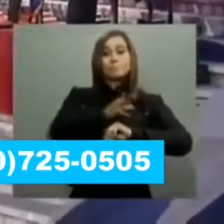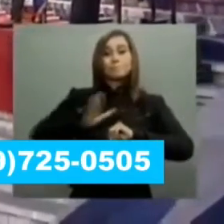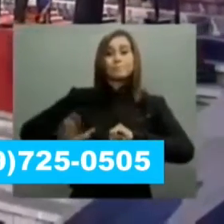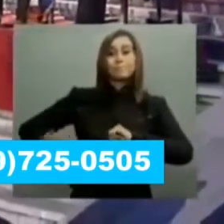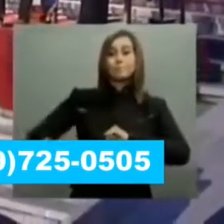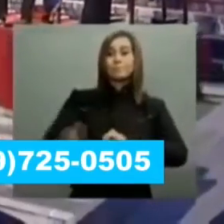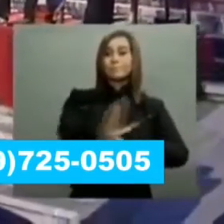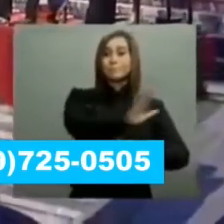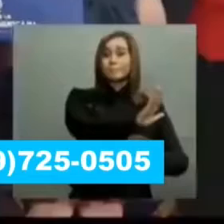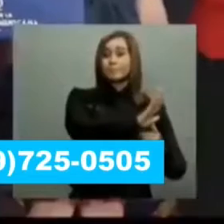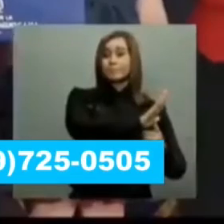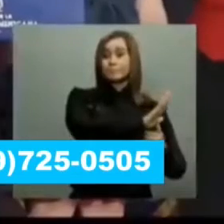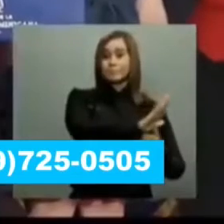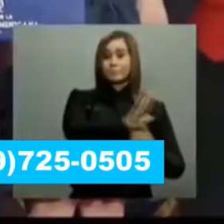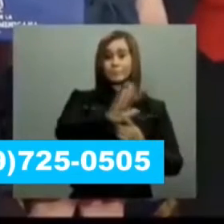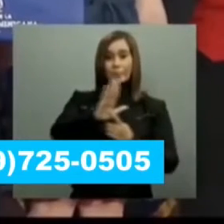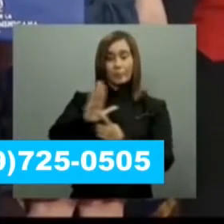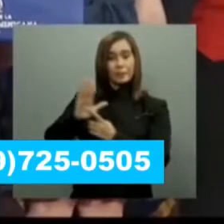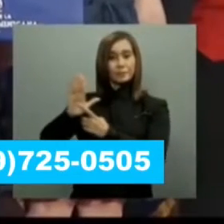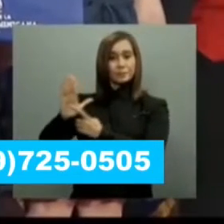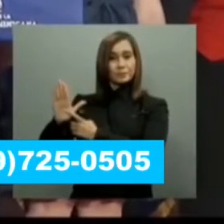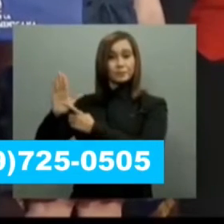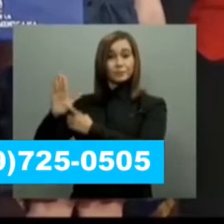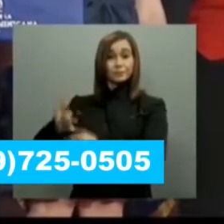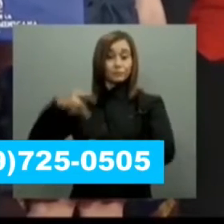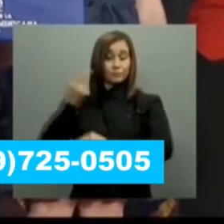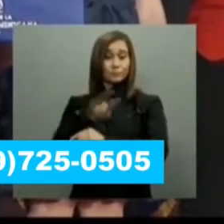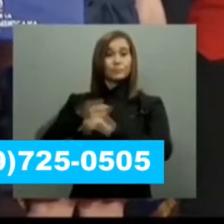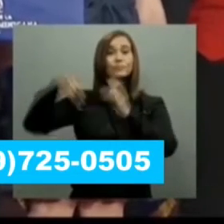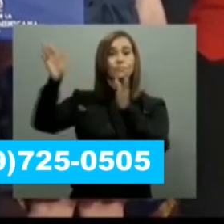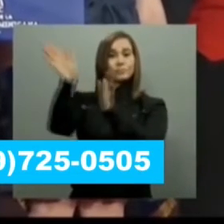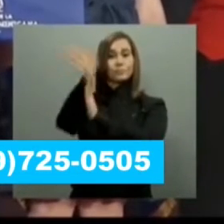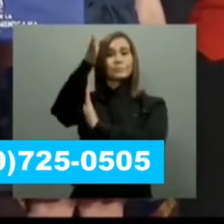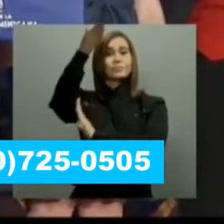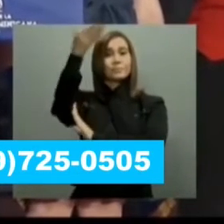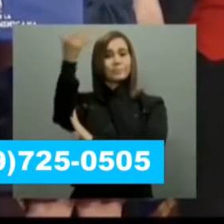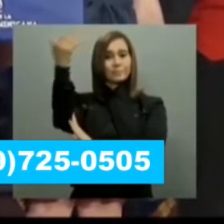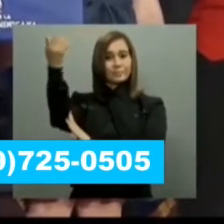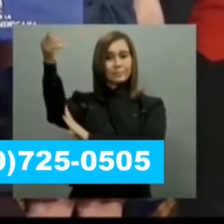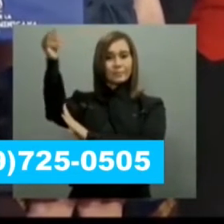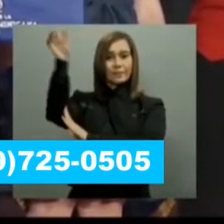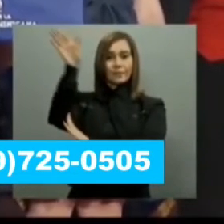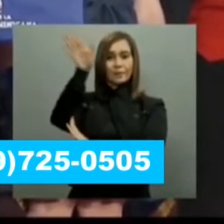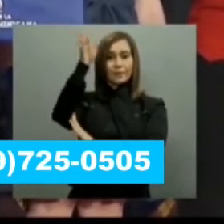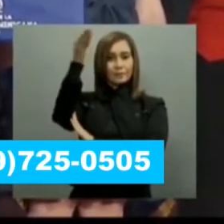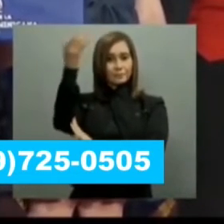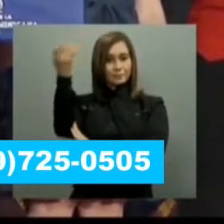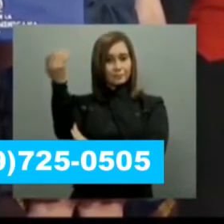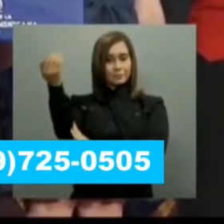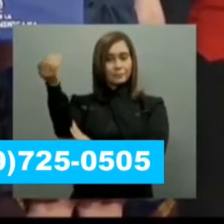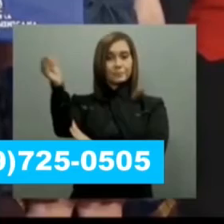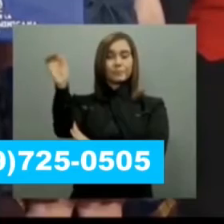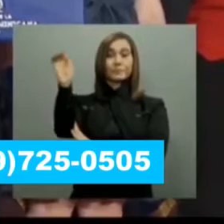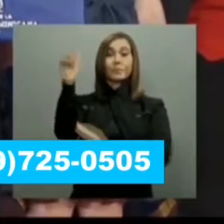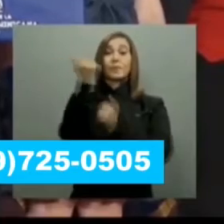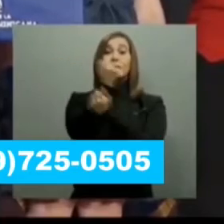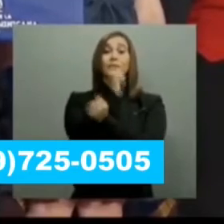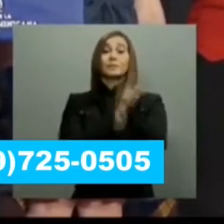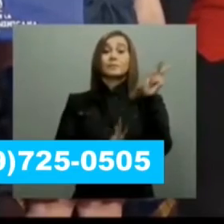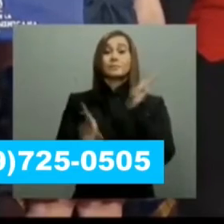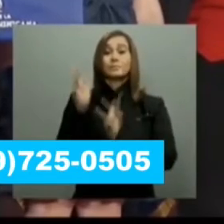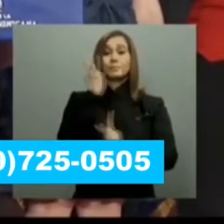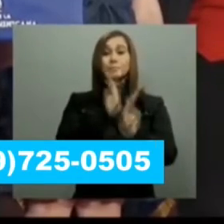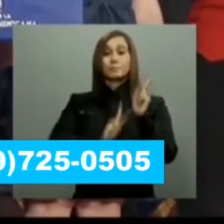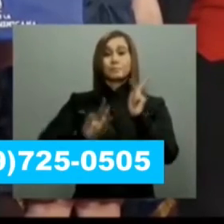totalmente cero aparataje que como los otros presidentes y es muy bueno que sea muestra sus